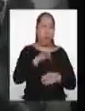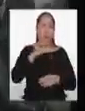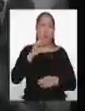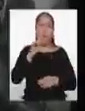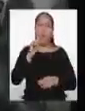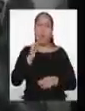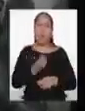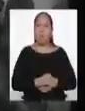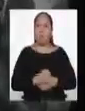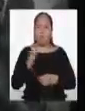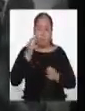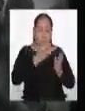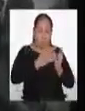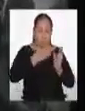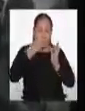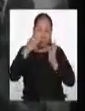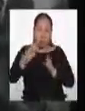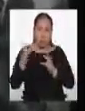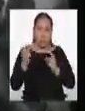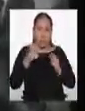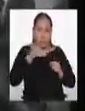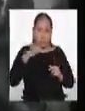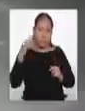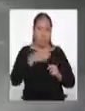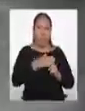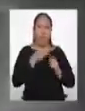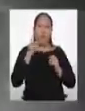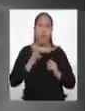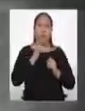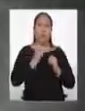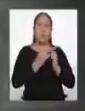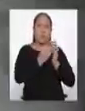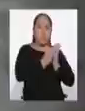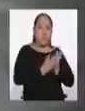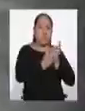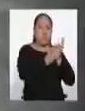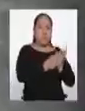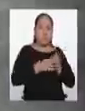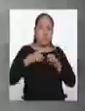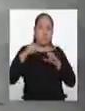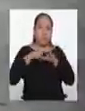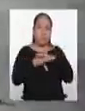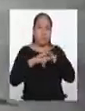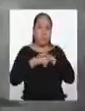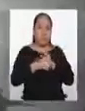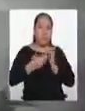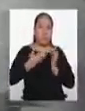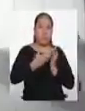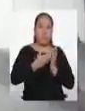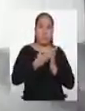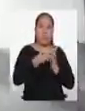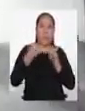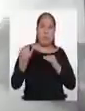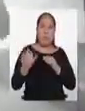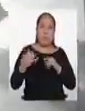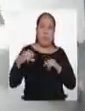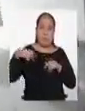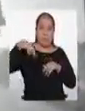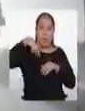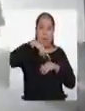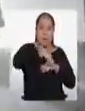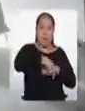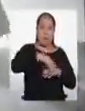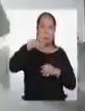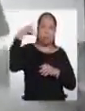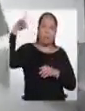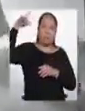Ureta fue el artífice de esa ofensiva, que incluía el uso de blindados y de unidades aéreas y navales. La primera